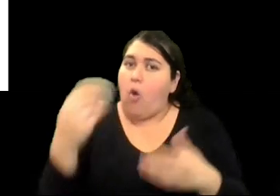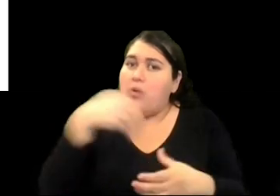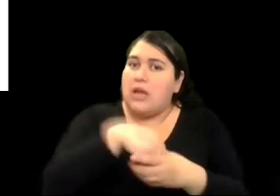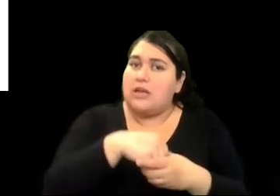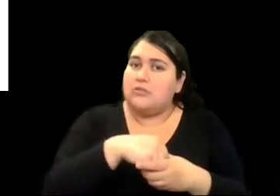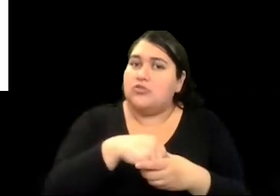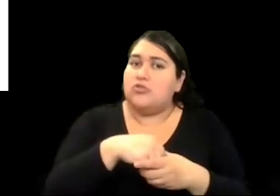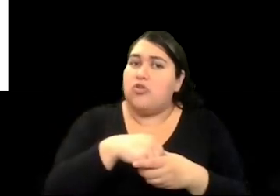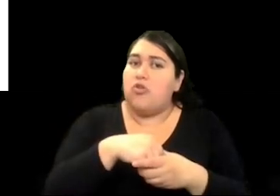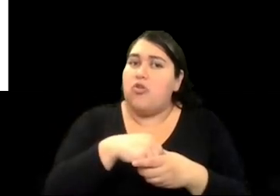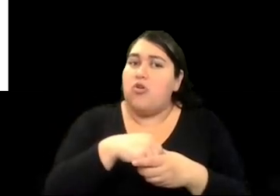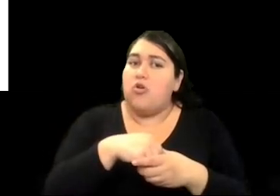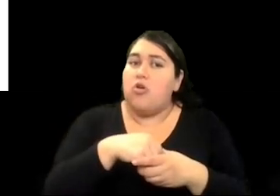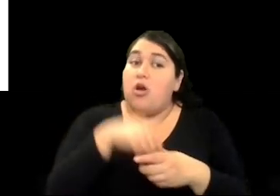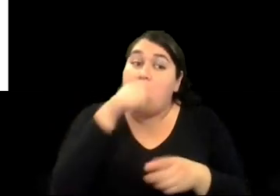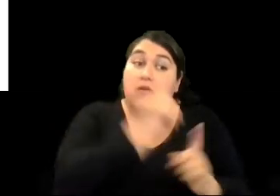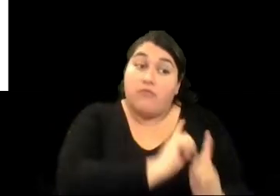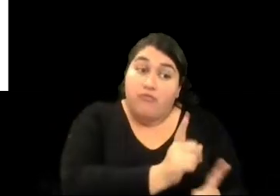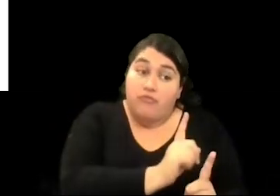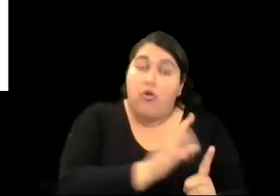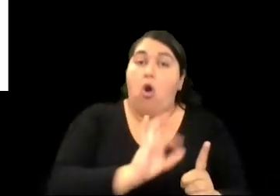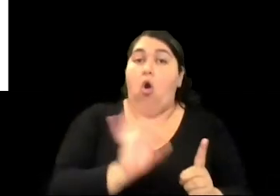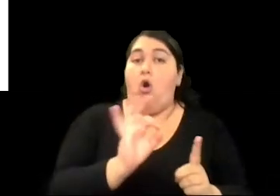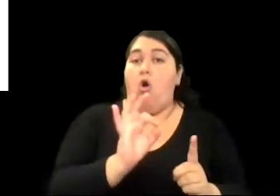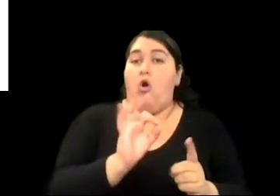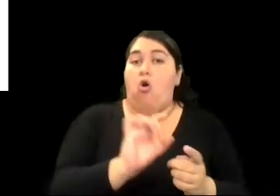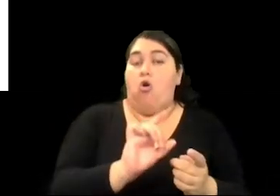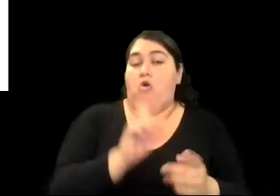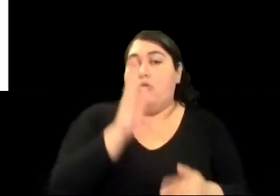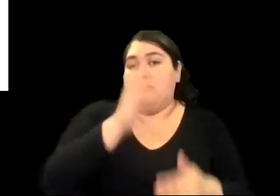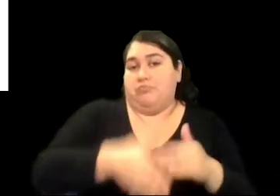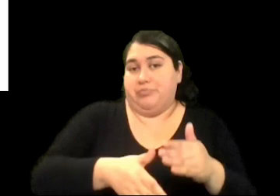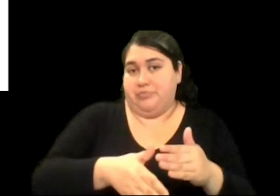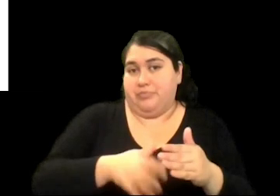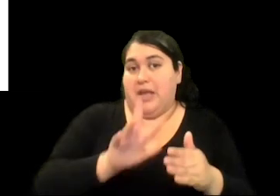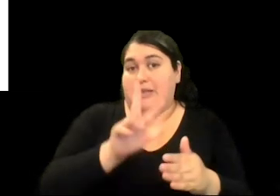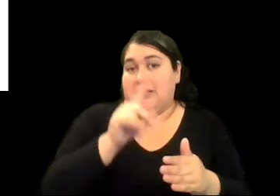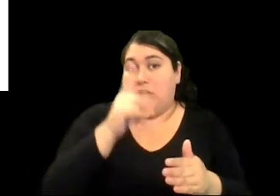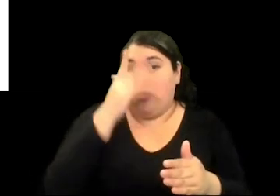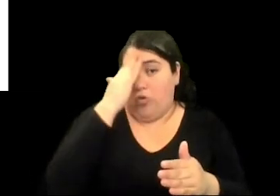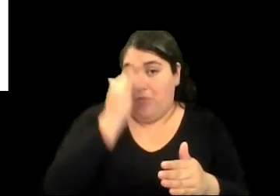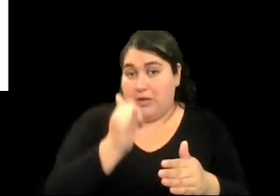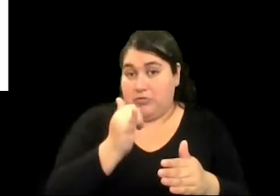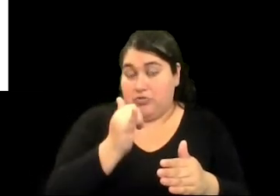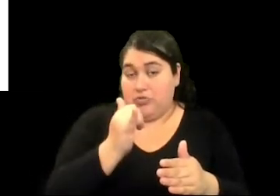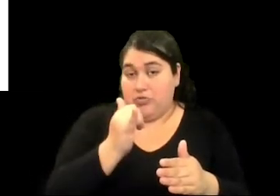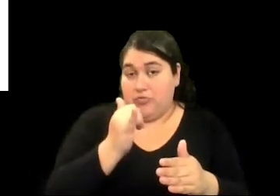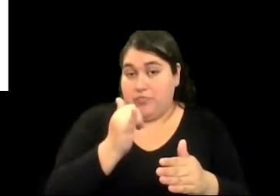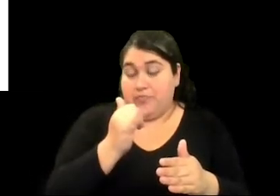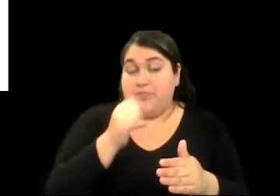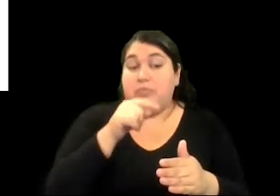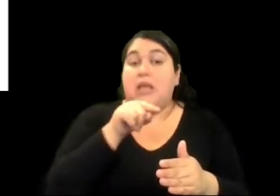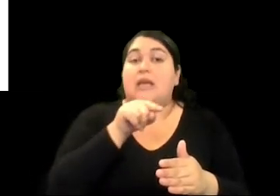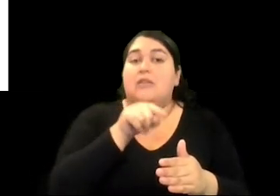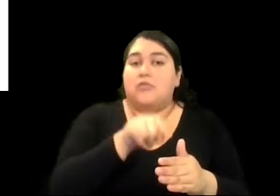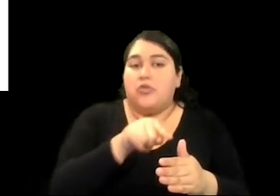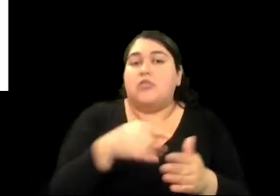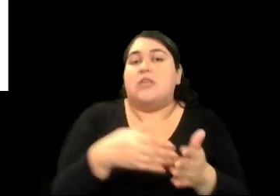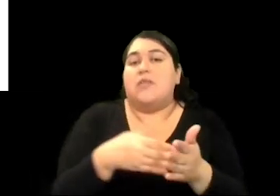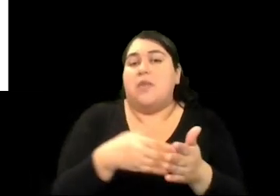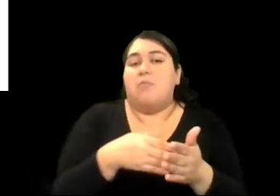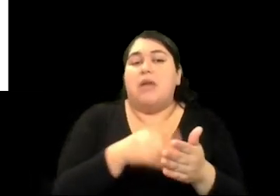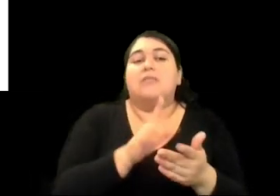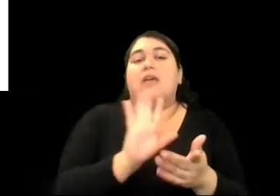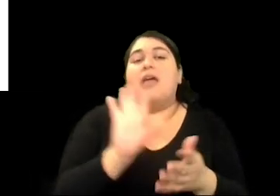el 31 del 3, en un plan de facilidades vigente o caduca el 31 del 3. Si la obligación es susceptible, debería poder